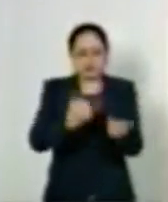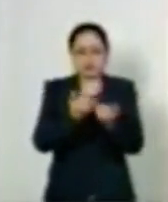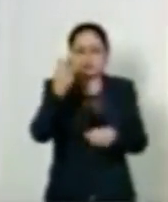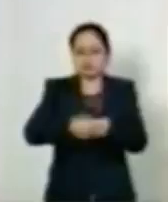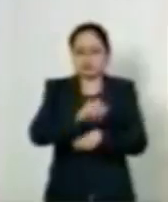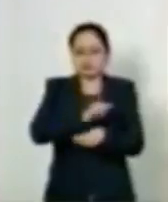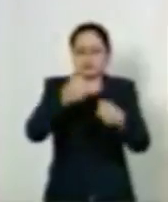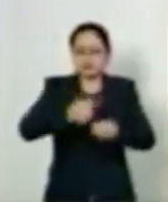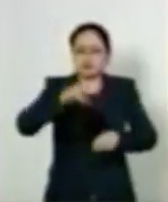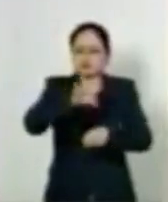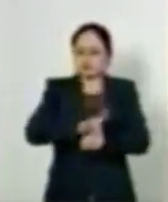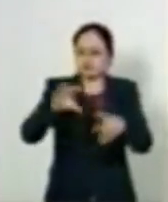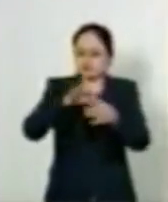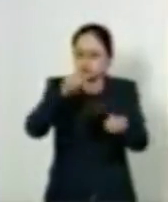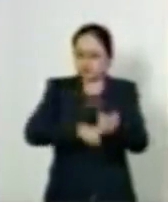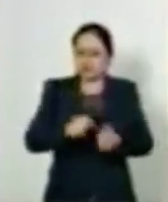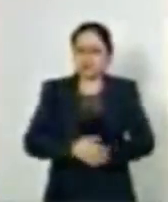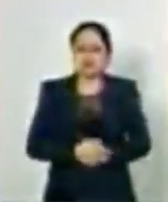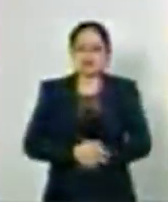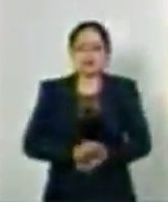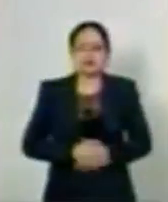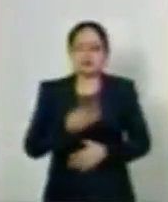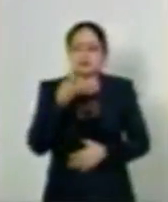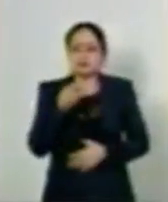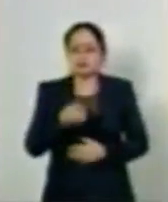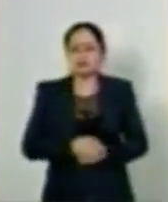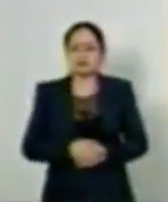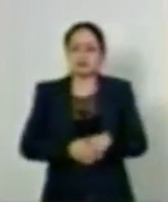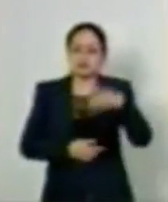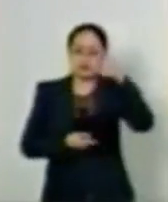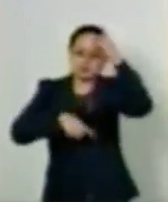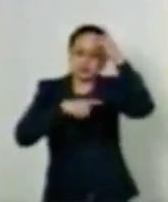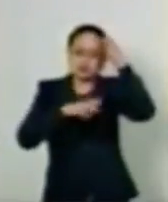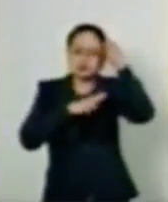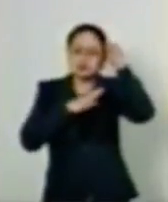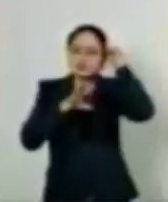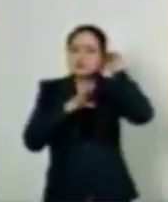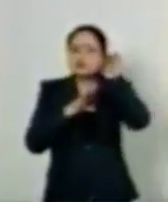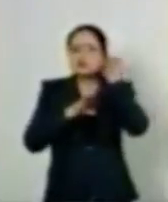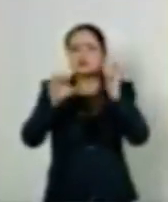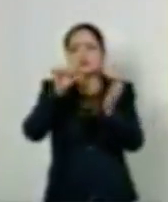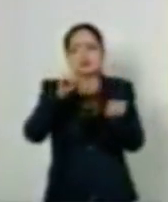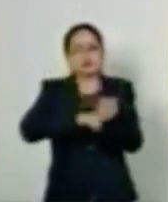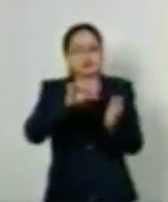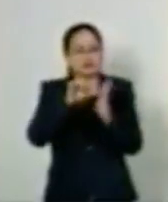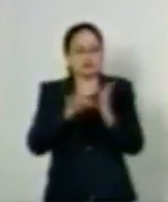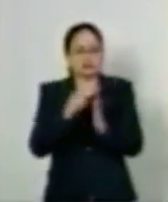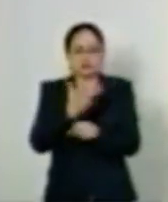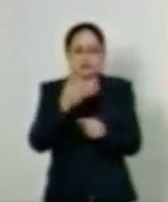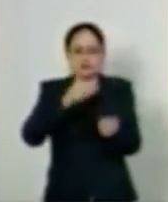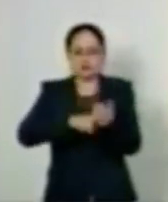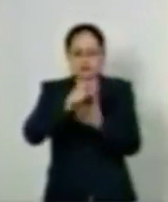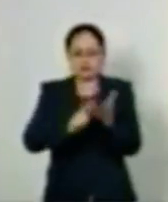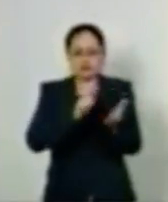a la seguridad interior. Luego entonces, la forma en que se encuentra redactado el artículo 8 de la Ley de Seguridad